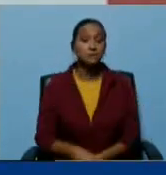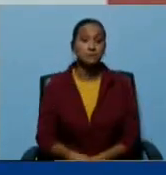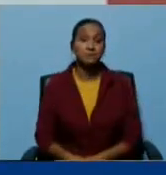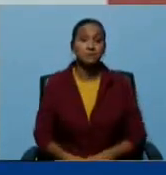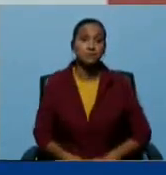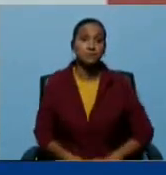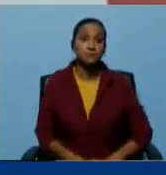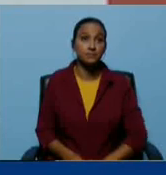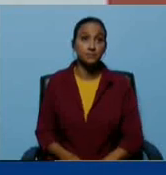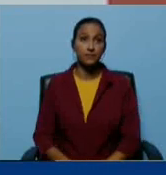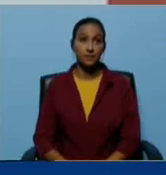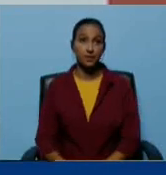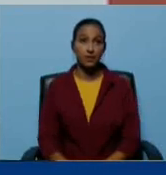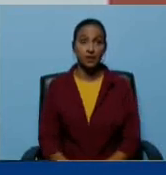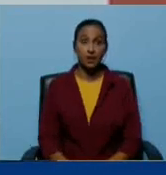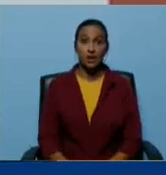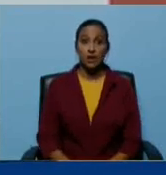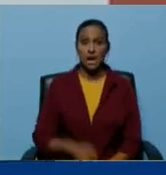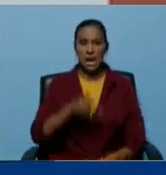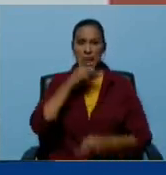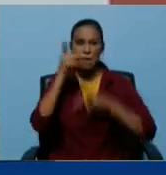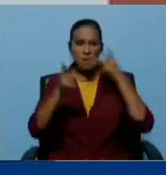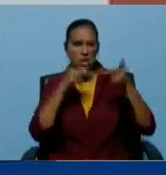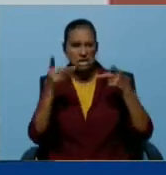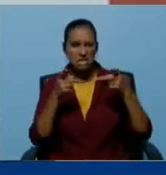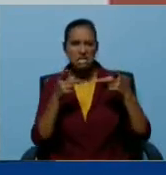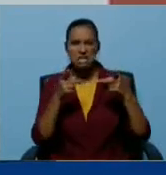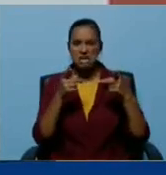con P de porquería.